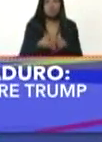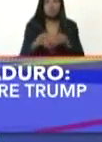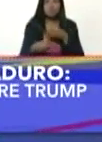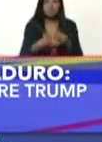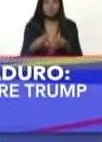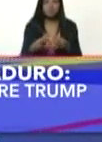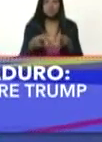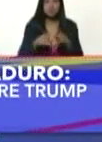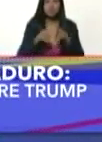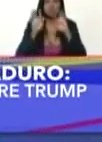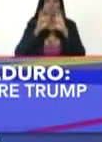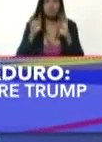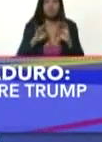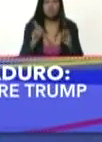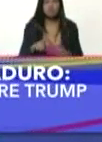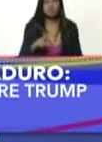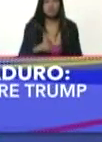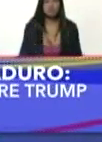un fenómeno.